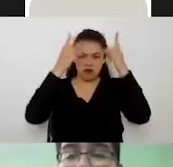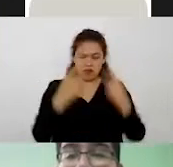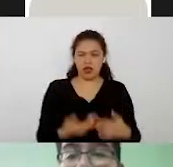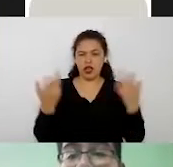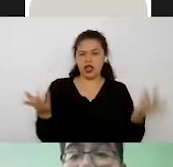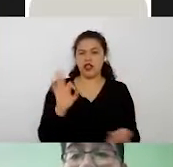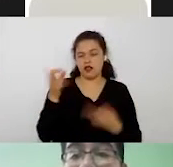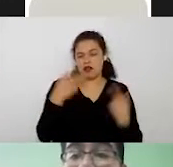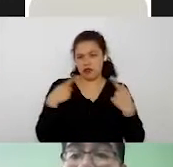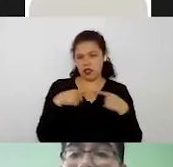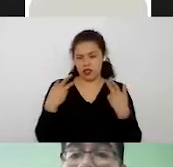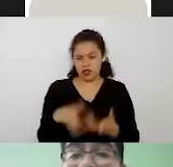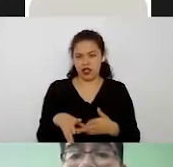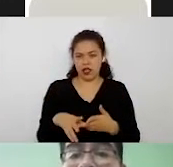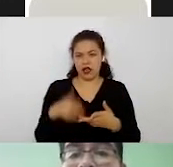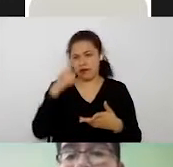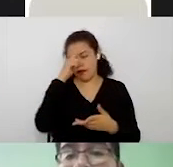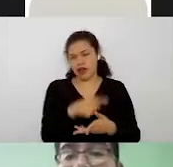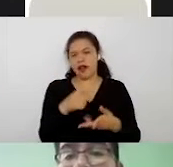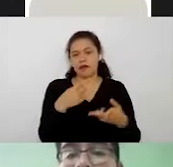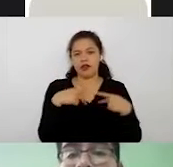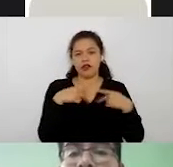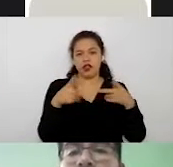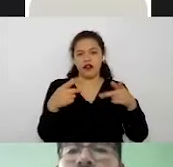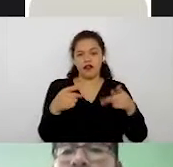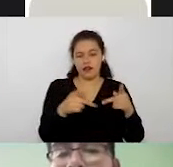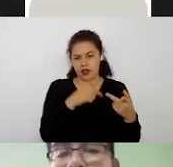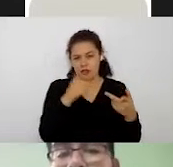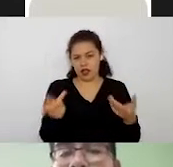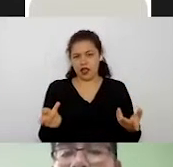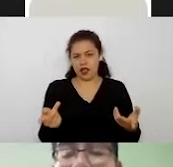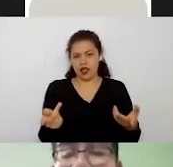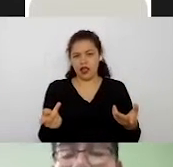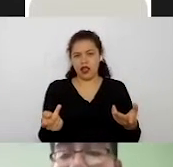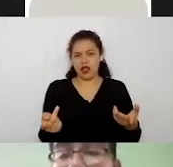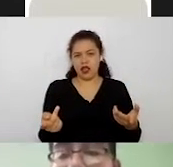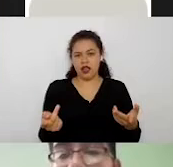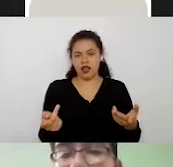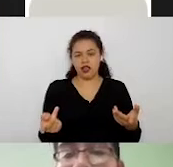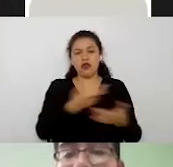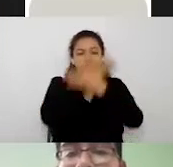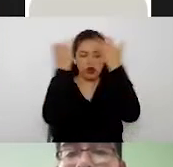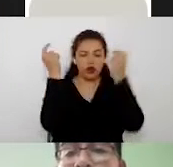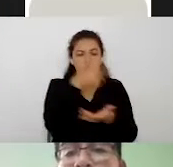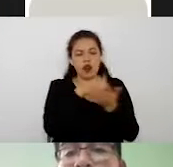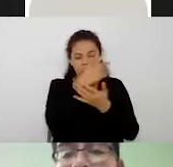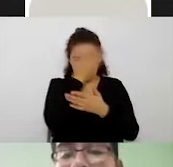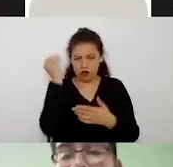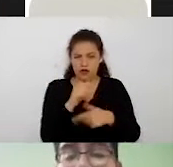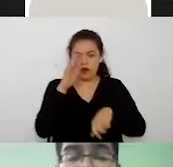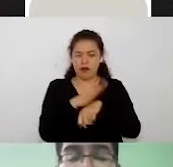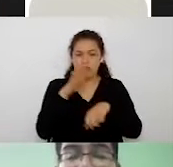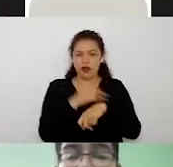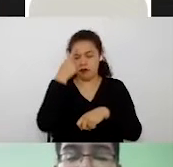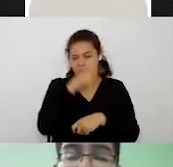el proveedor, que nadie sabe cómo se llama. Entonces, es importante que la brigada de comunicación lleve un censo y